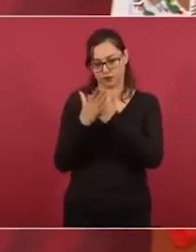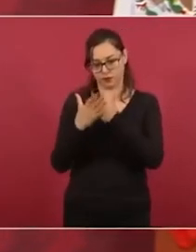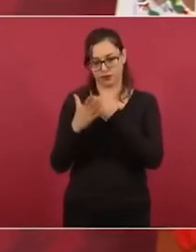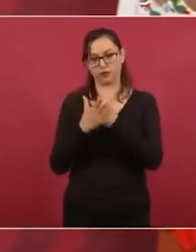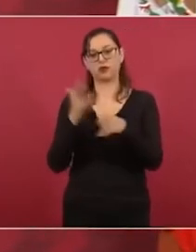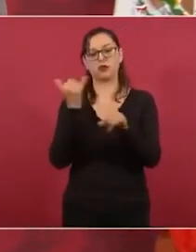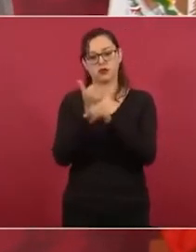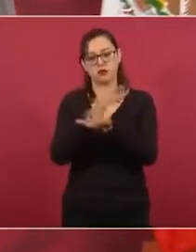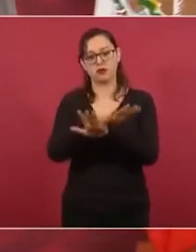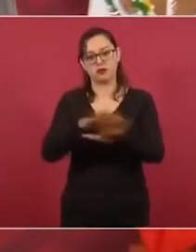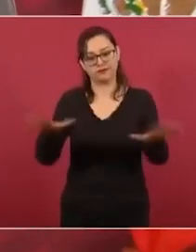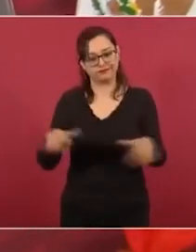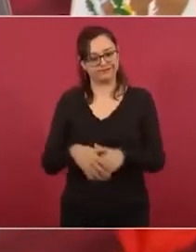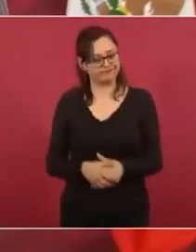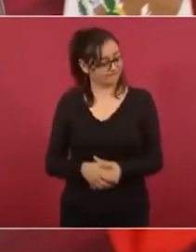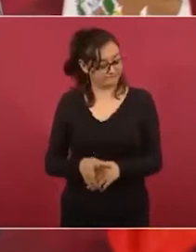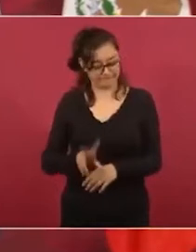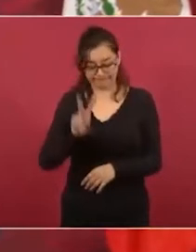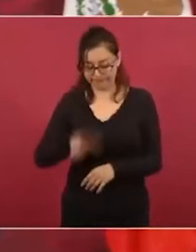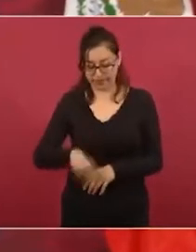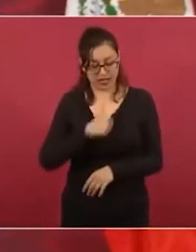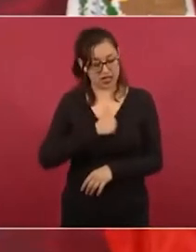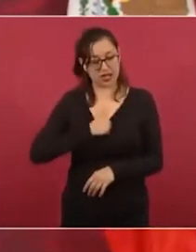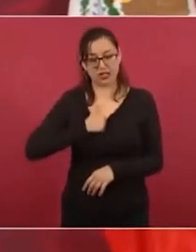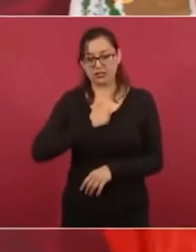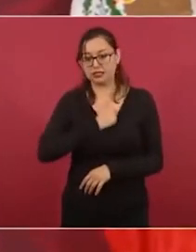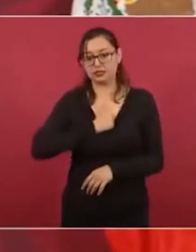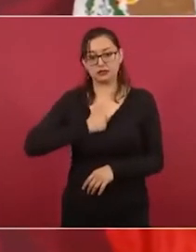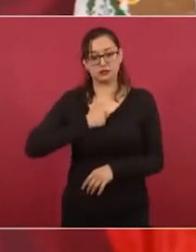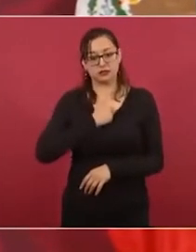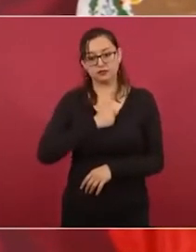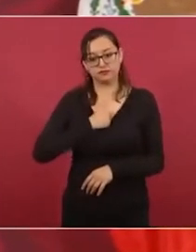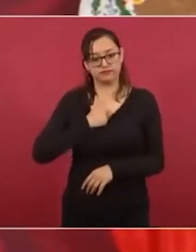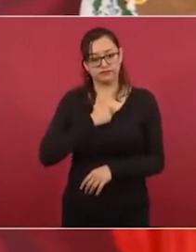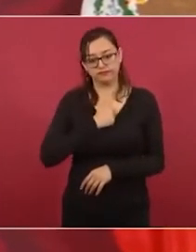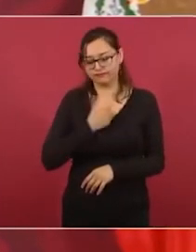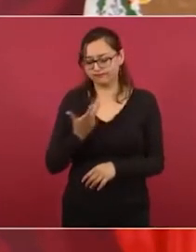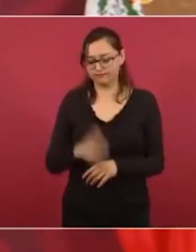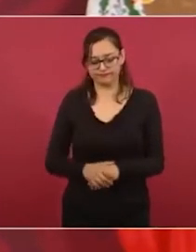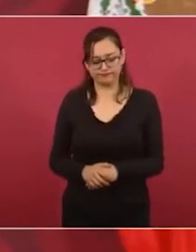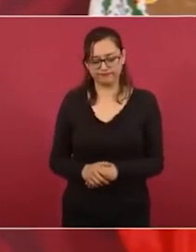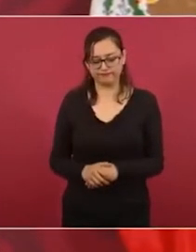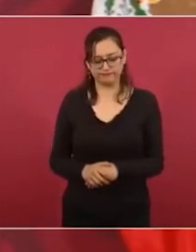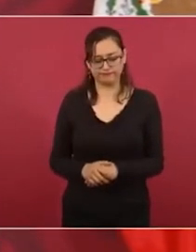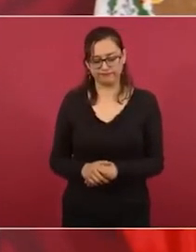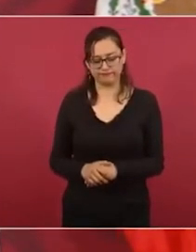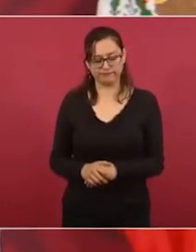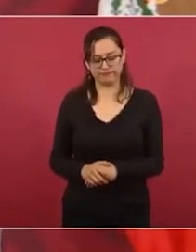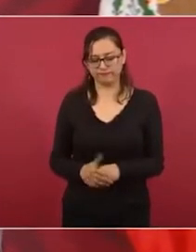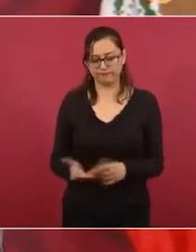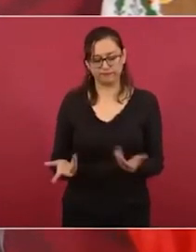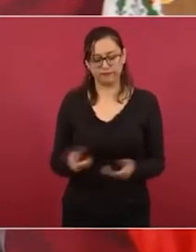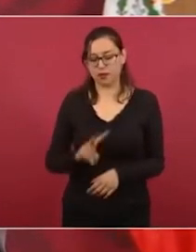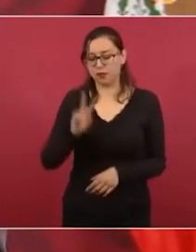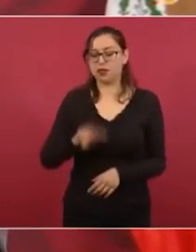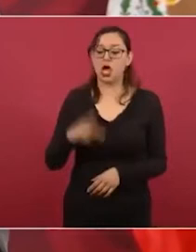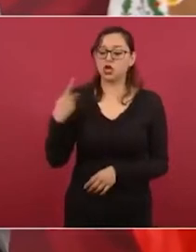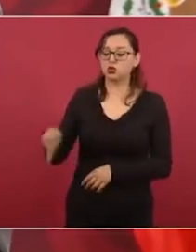Es desde luego lamentable, y nuestro abrazo, como siempre, fraterno